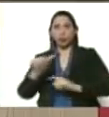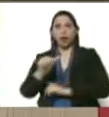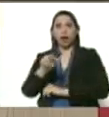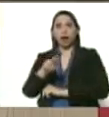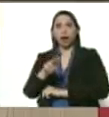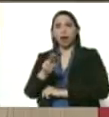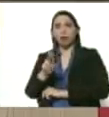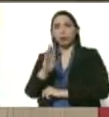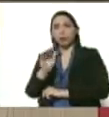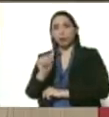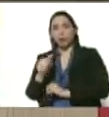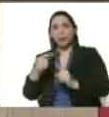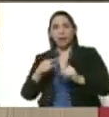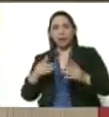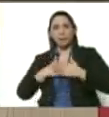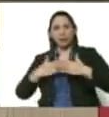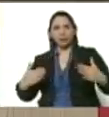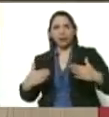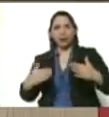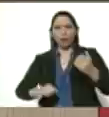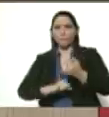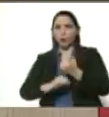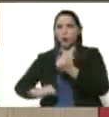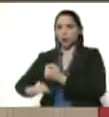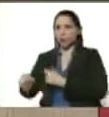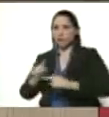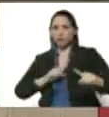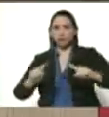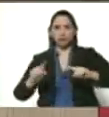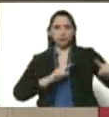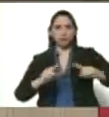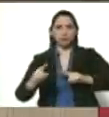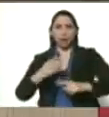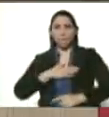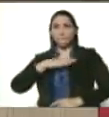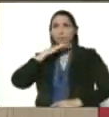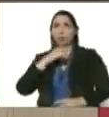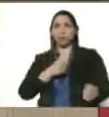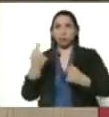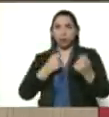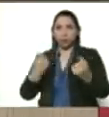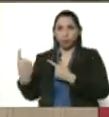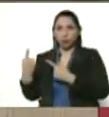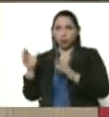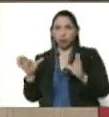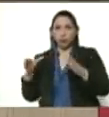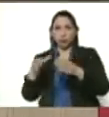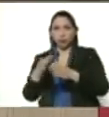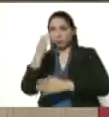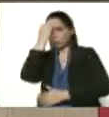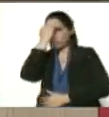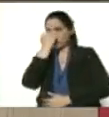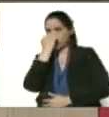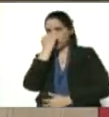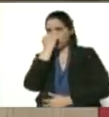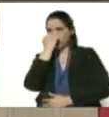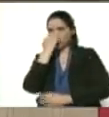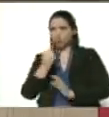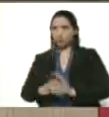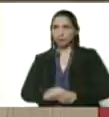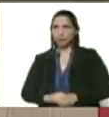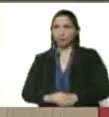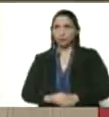prestar apoyo logístico y de abastecimiento a estos grupos mercenarios